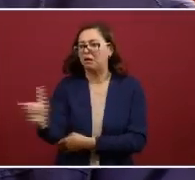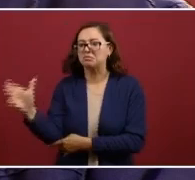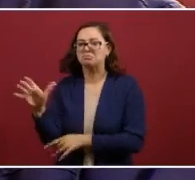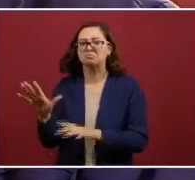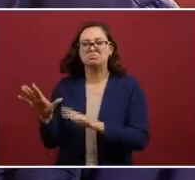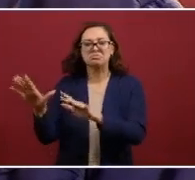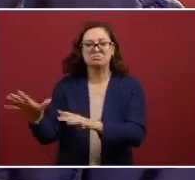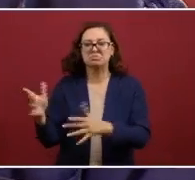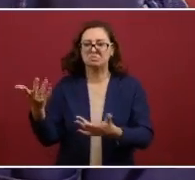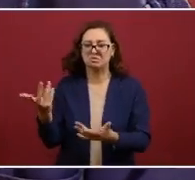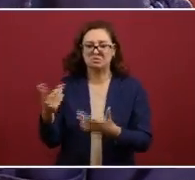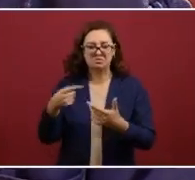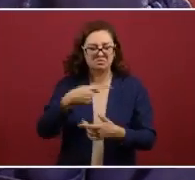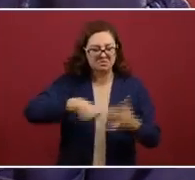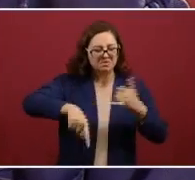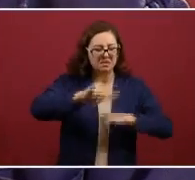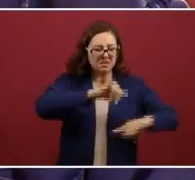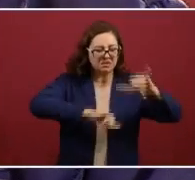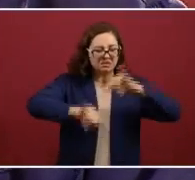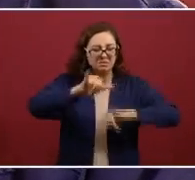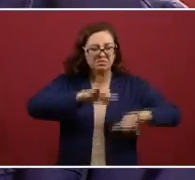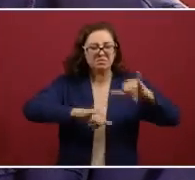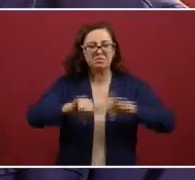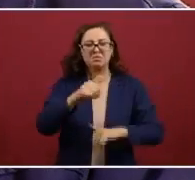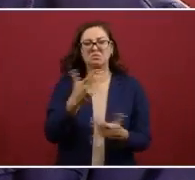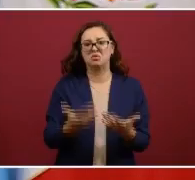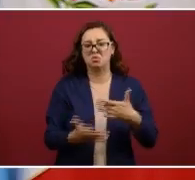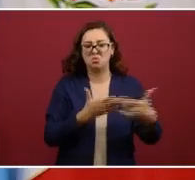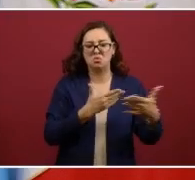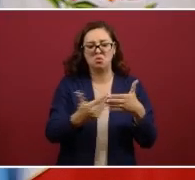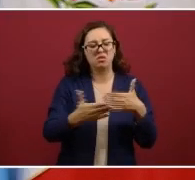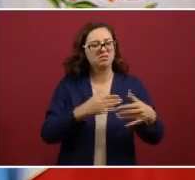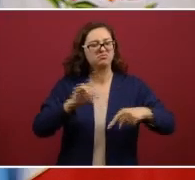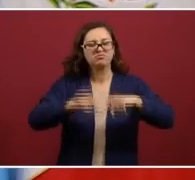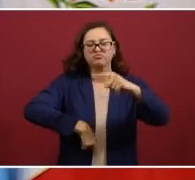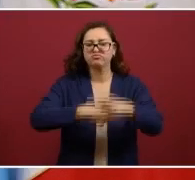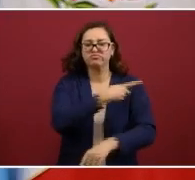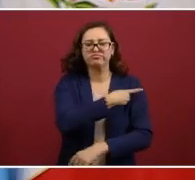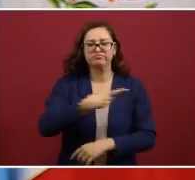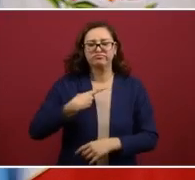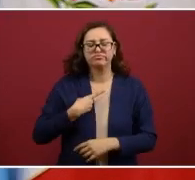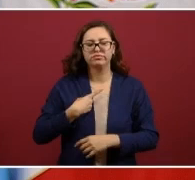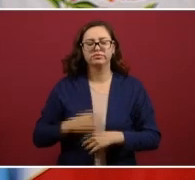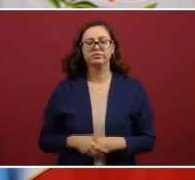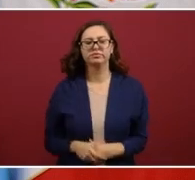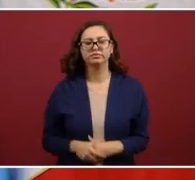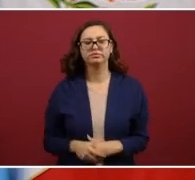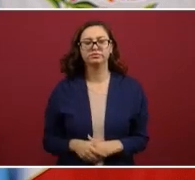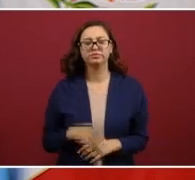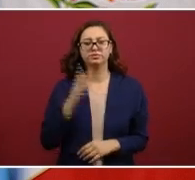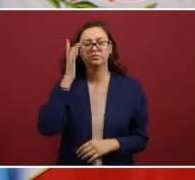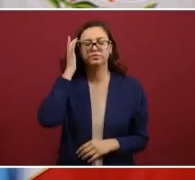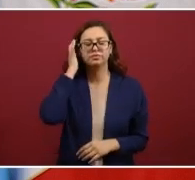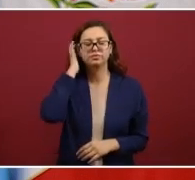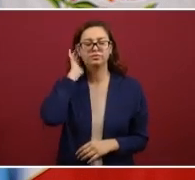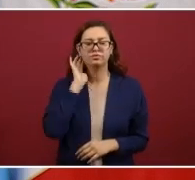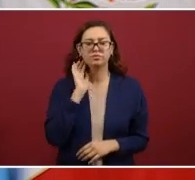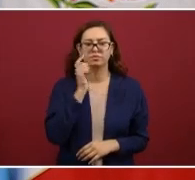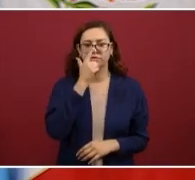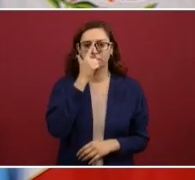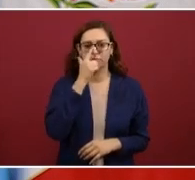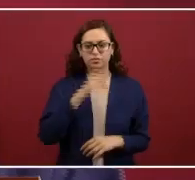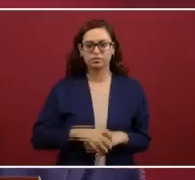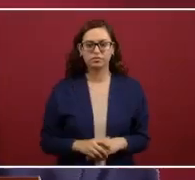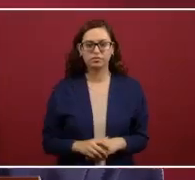pautas insanas y destructivas de la llamada agricultura moderna o industrial. Lo tercero surge de lo